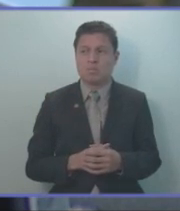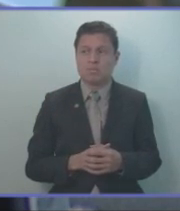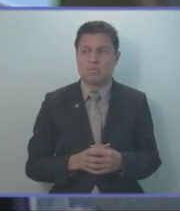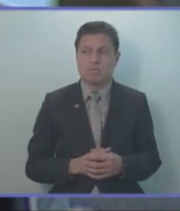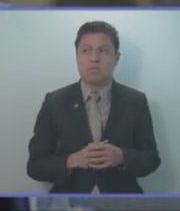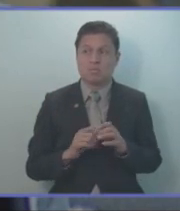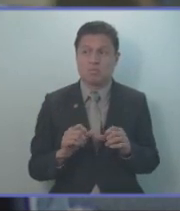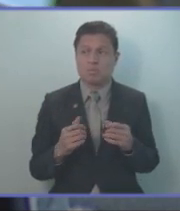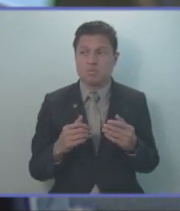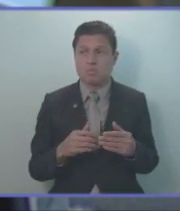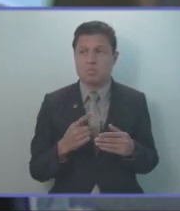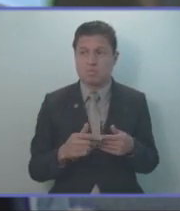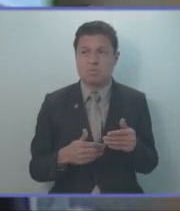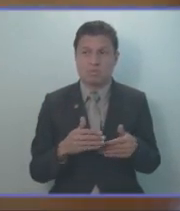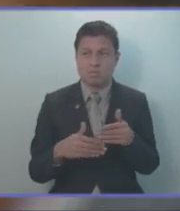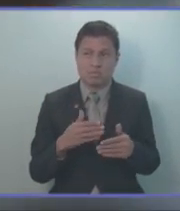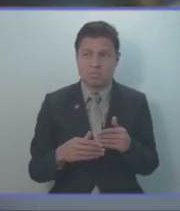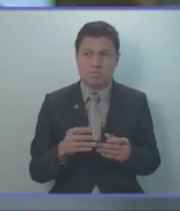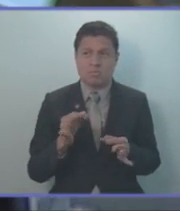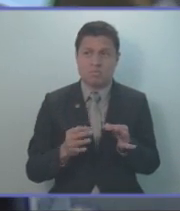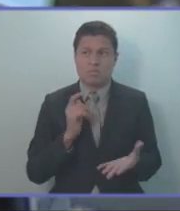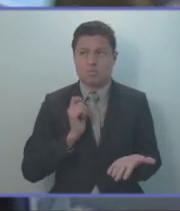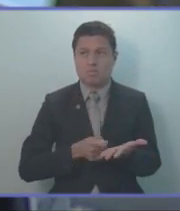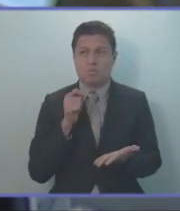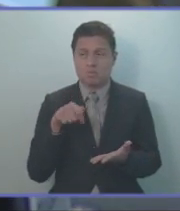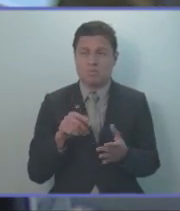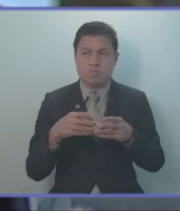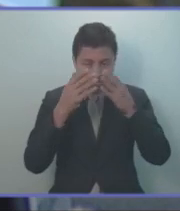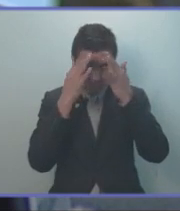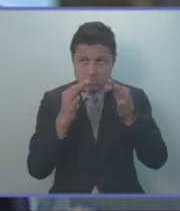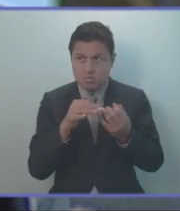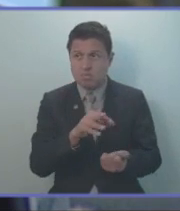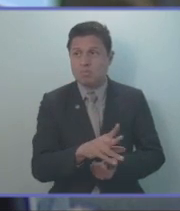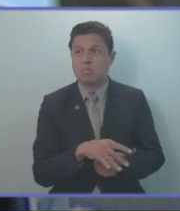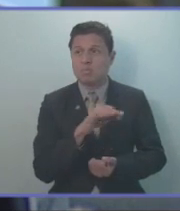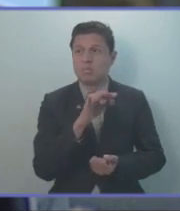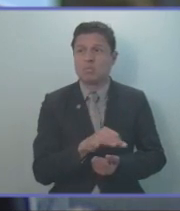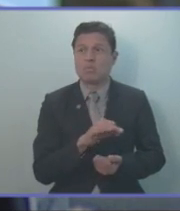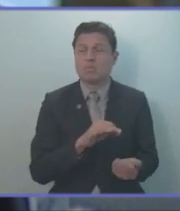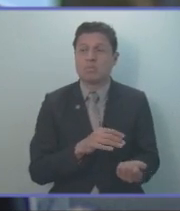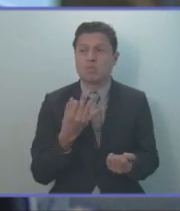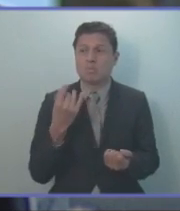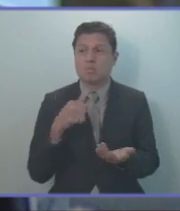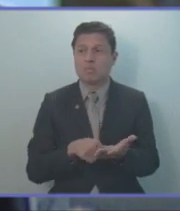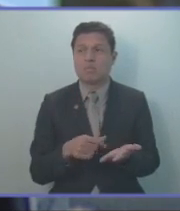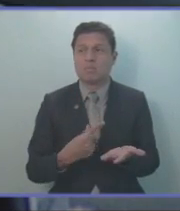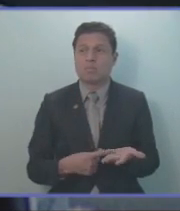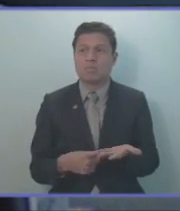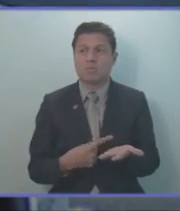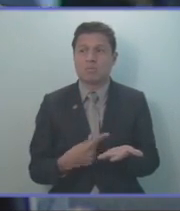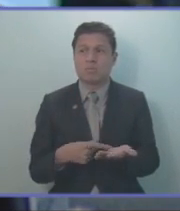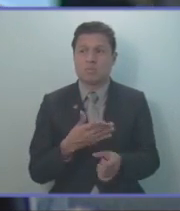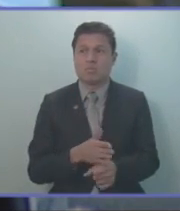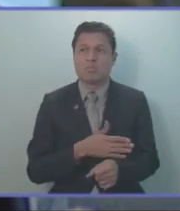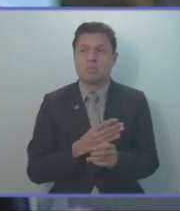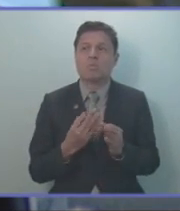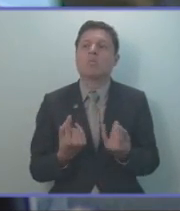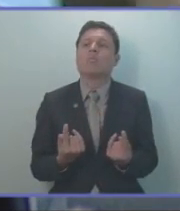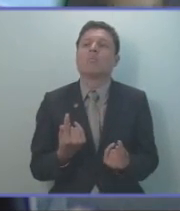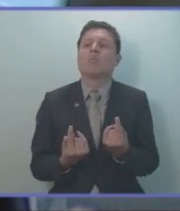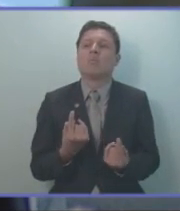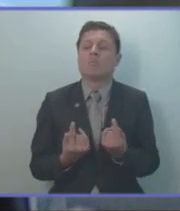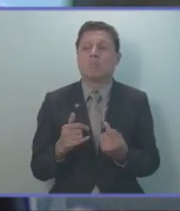Para desentrañar la naturaleza jurídica, en el dictamen de archivo debe analizarse previamente la naturaleza de